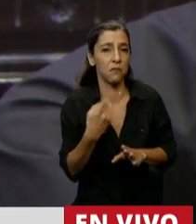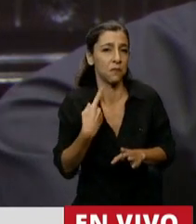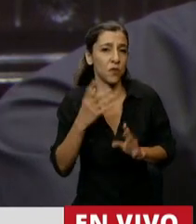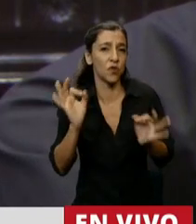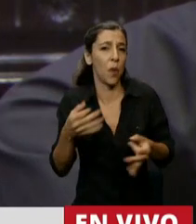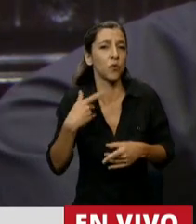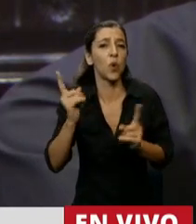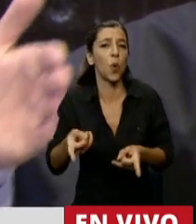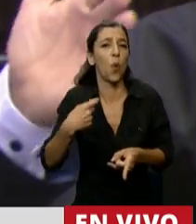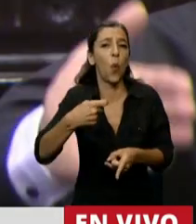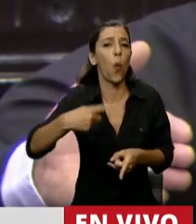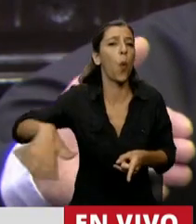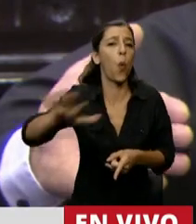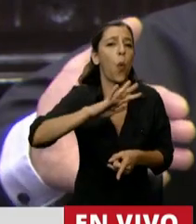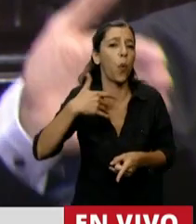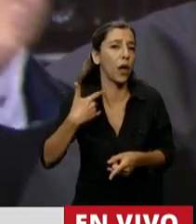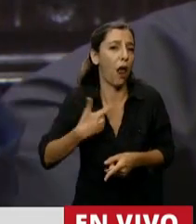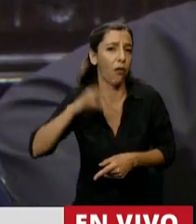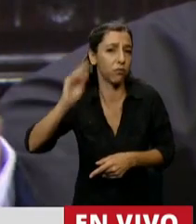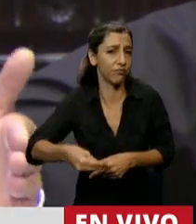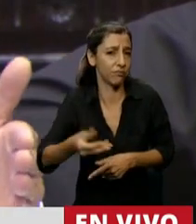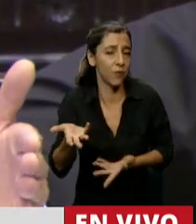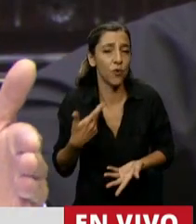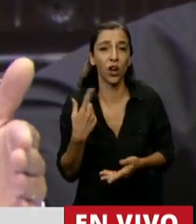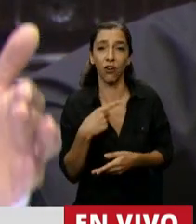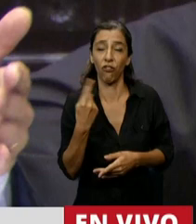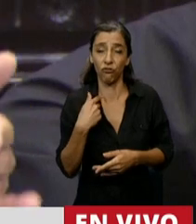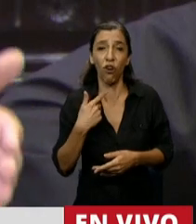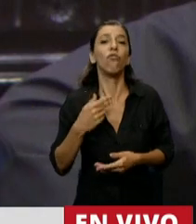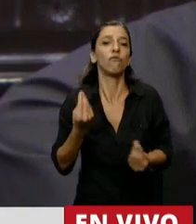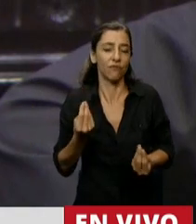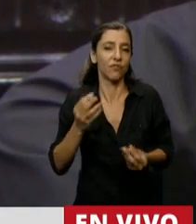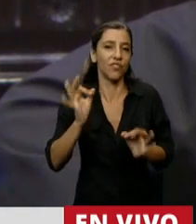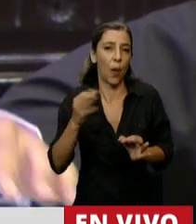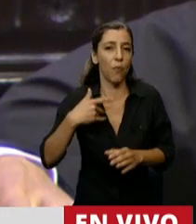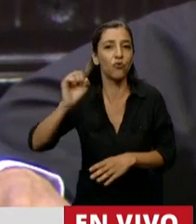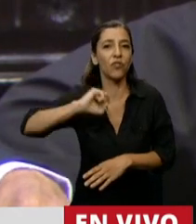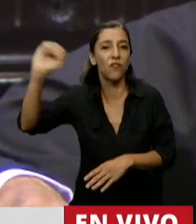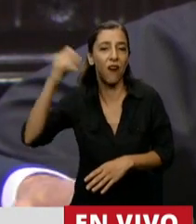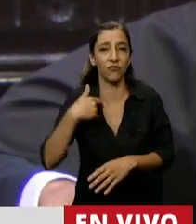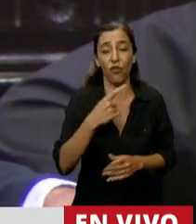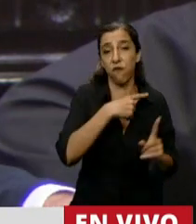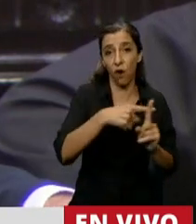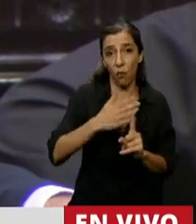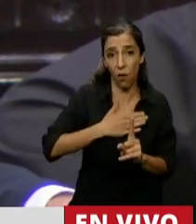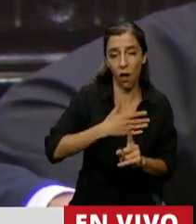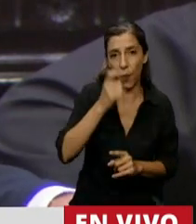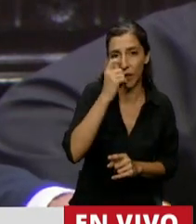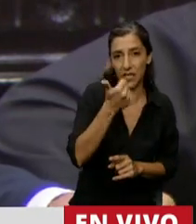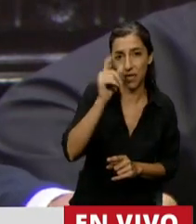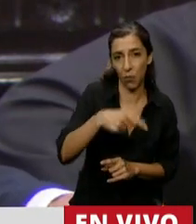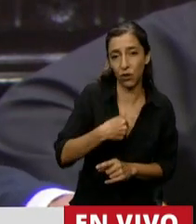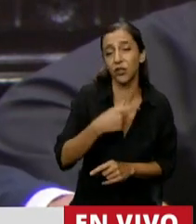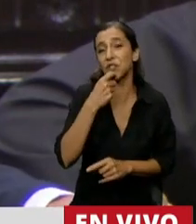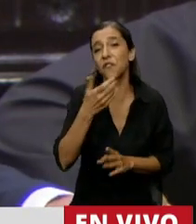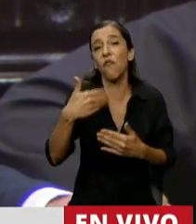en estos tres años. O sea, la nuestra le superó la inflación en un 26%. Si la del gobierno anterior se hubiera aplicado aún este año, también